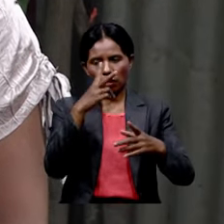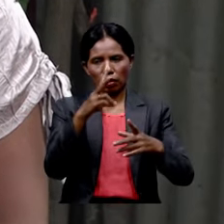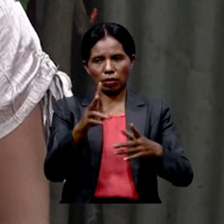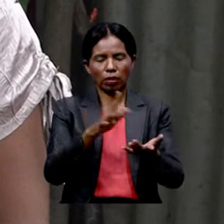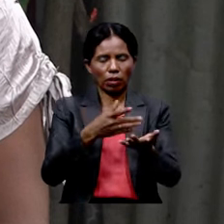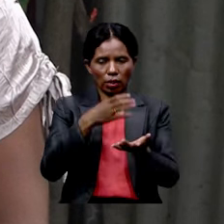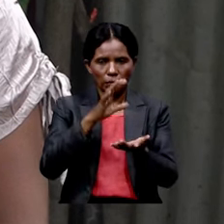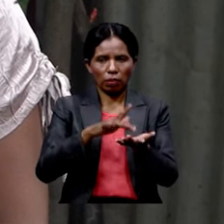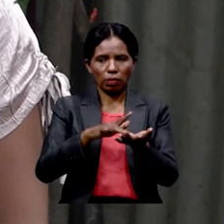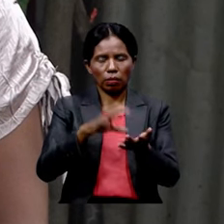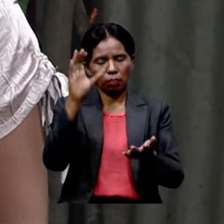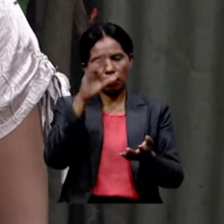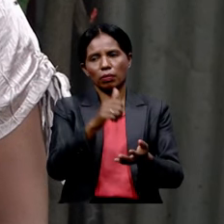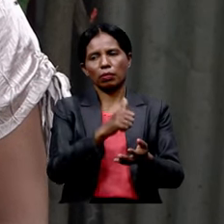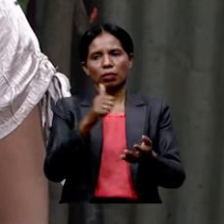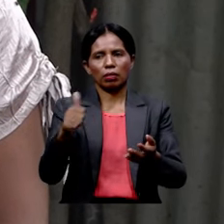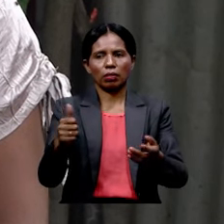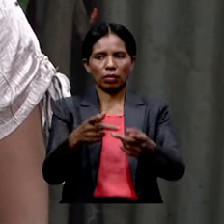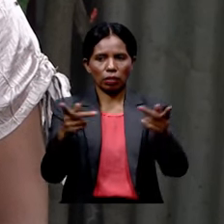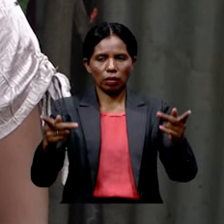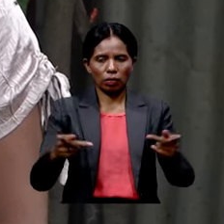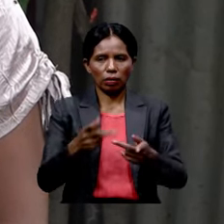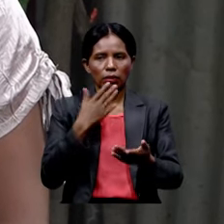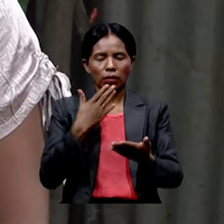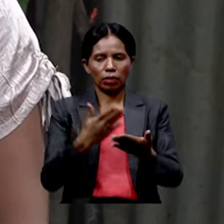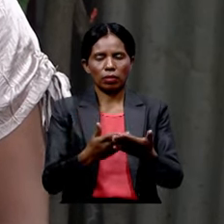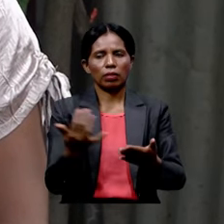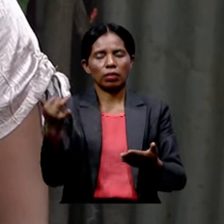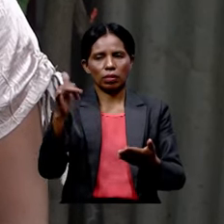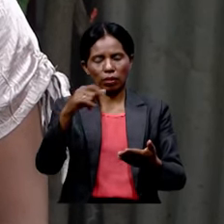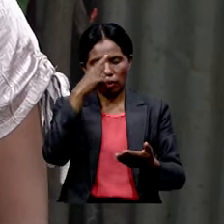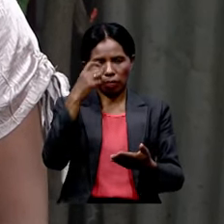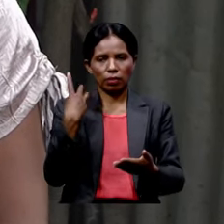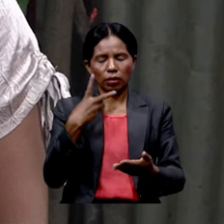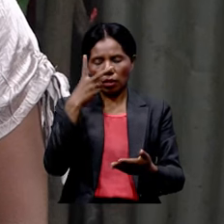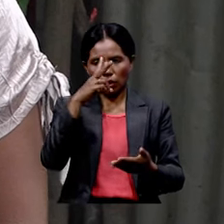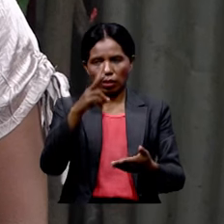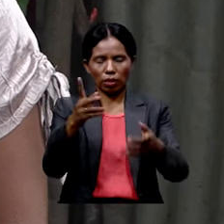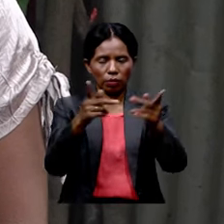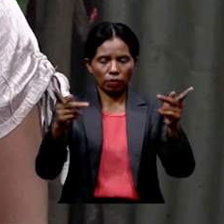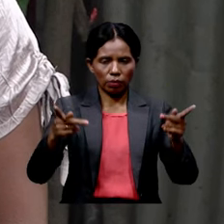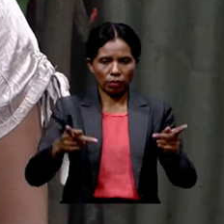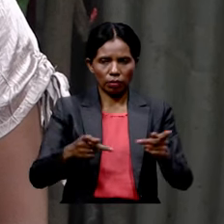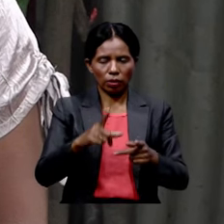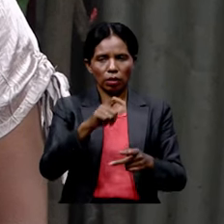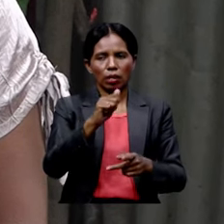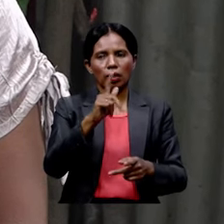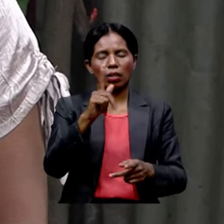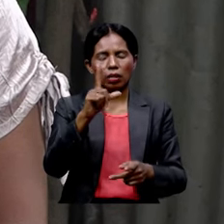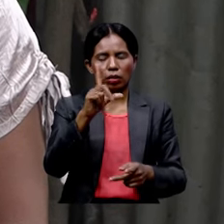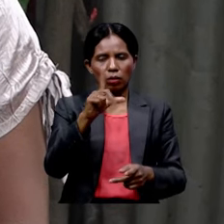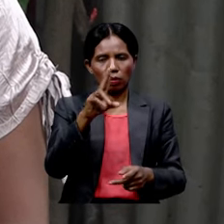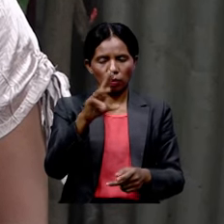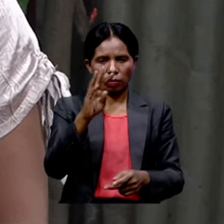e moruk bele buka solusaun selok ba faten rekuperasaun sira tamba ite hare ite ne sentru rehabilitasaun lak lubar mos bele posibel